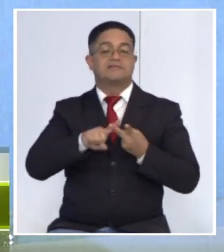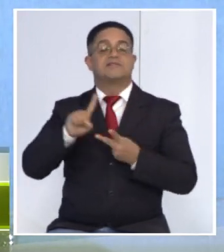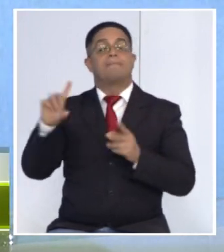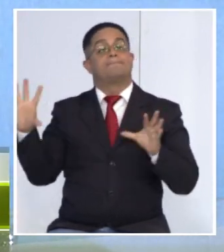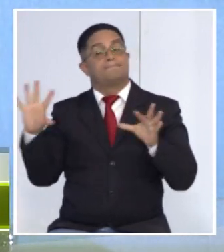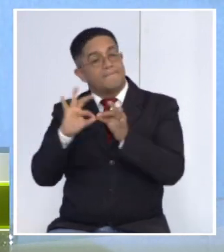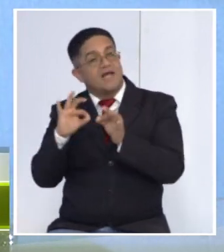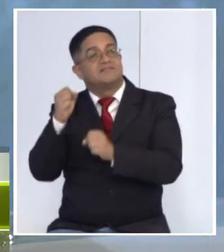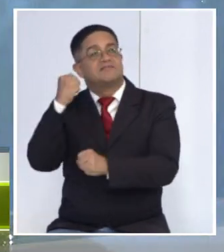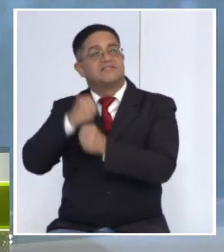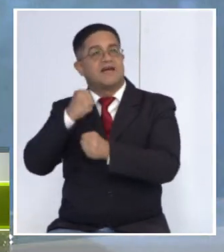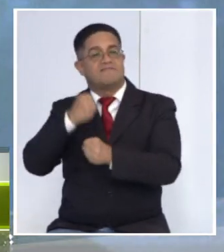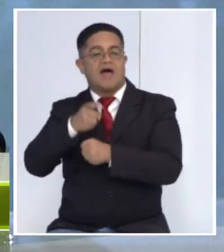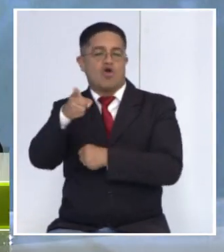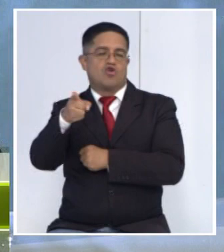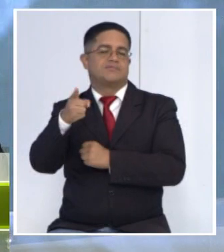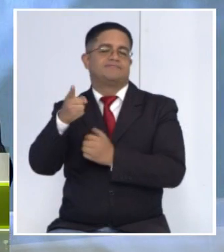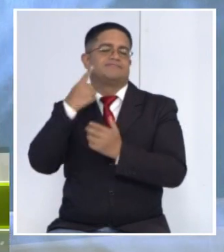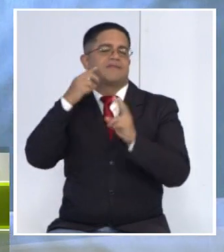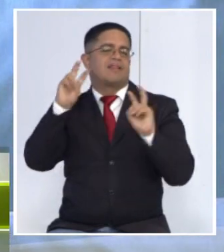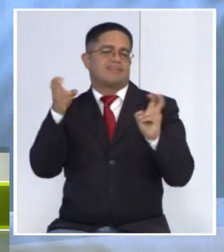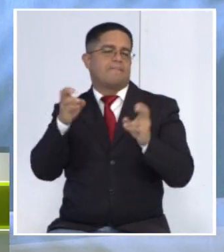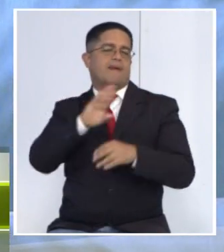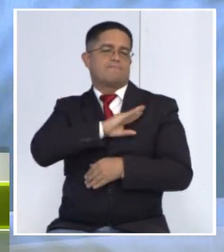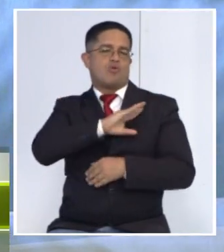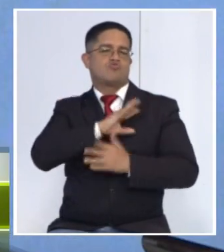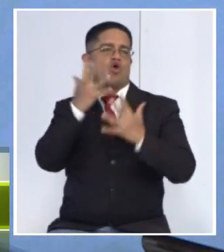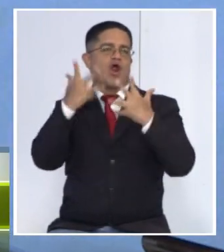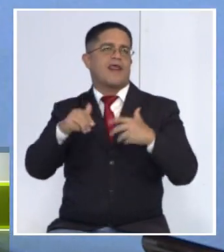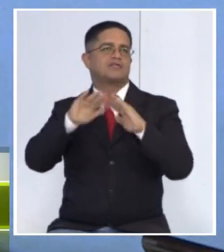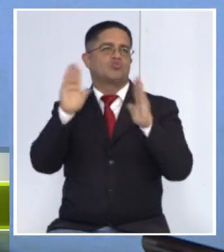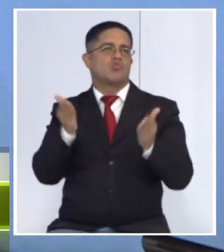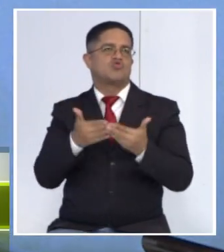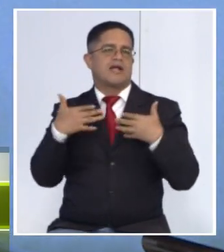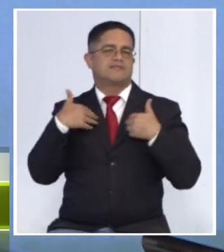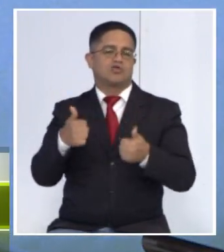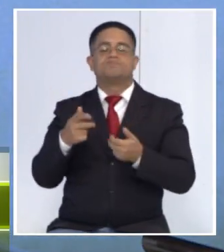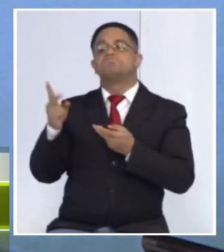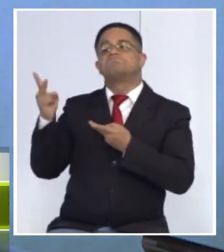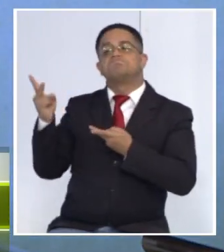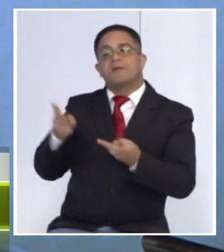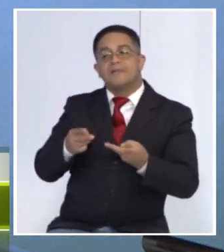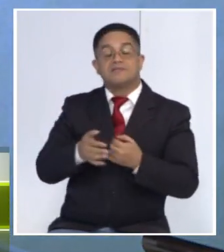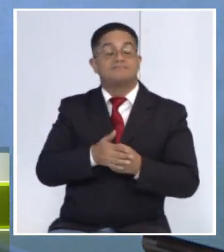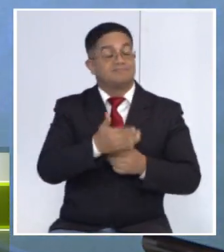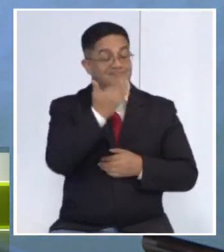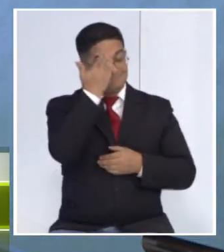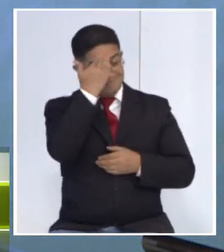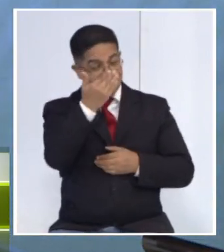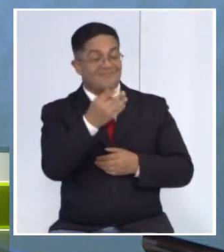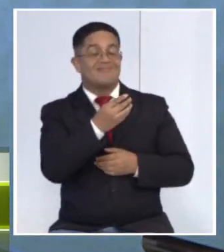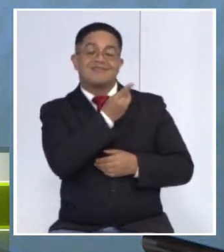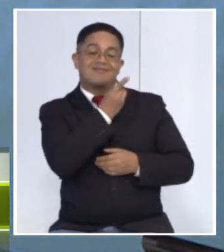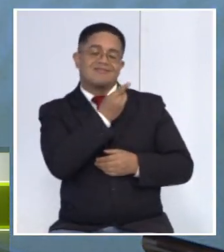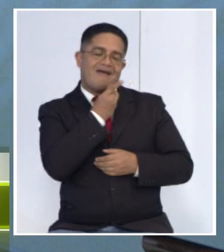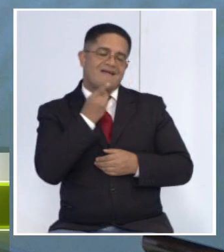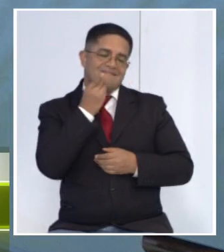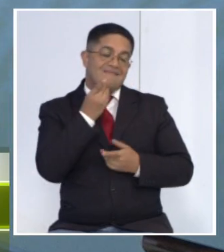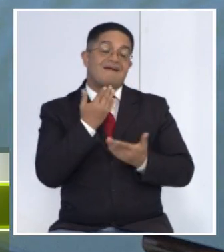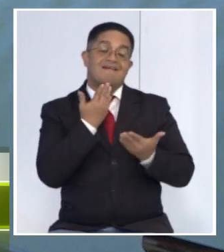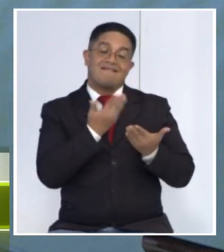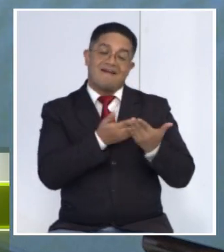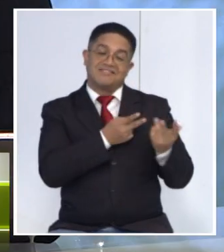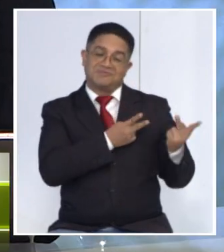Organización Mundial de la Salud. Un gusto recibirla. Bienvenida. Hola Daniela, mucho gusto. Gracias por recibirme y por invitarme